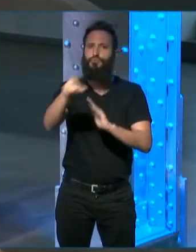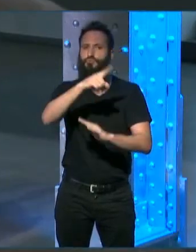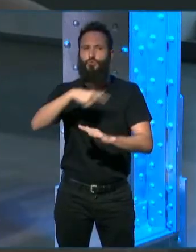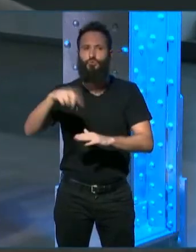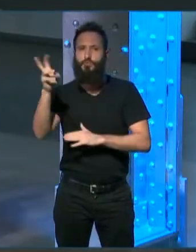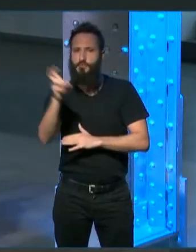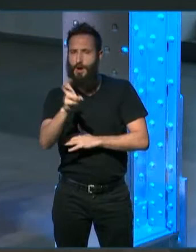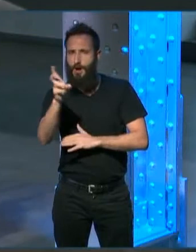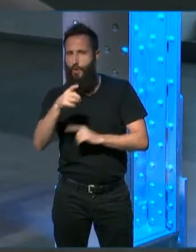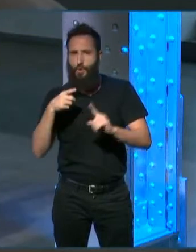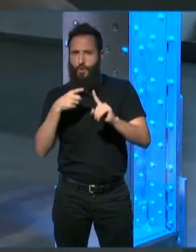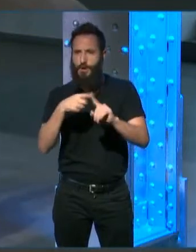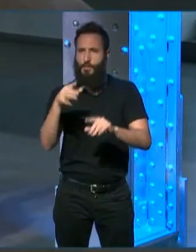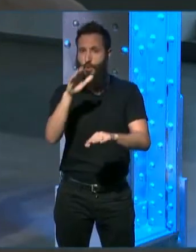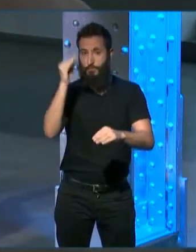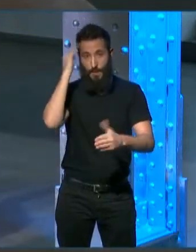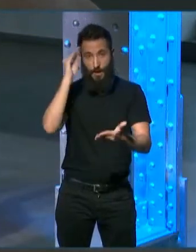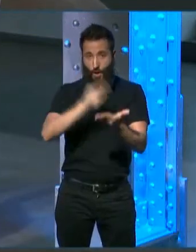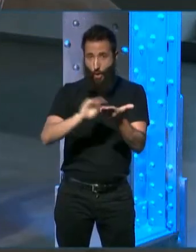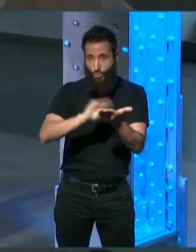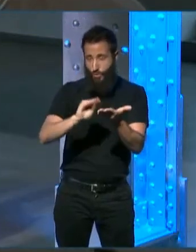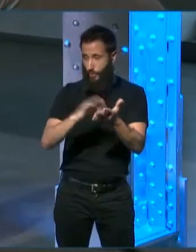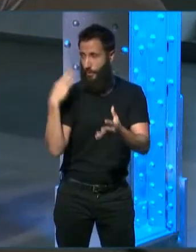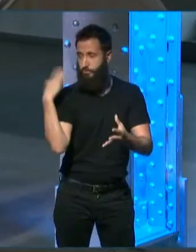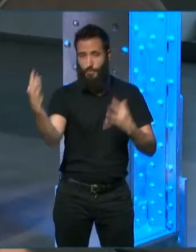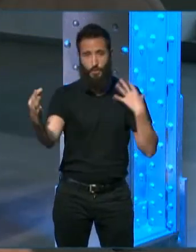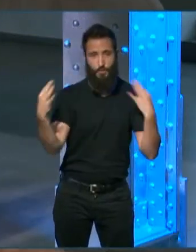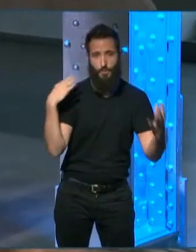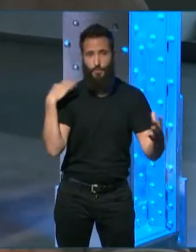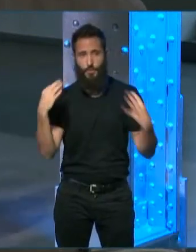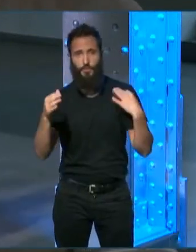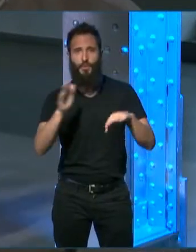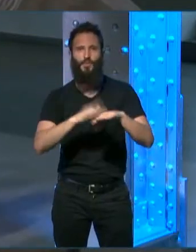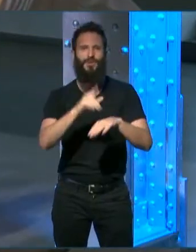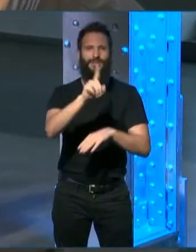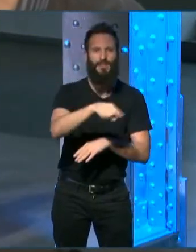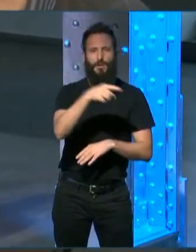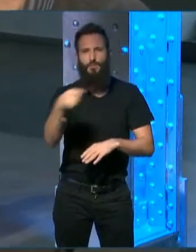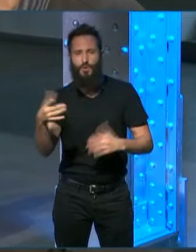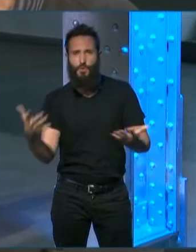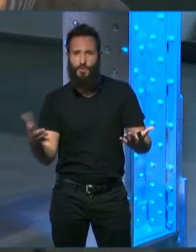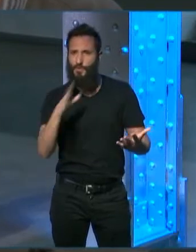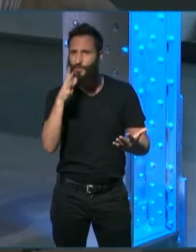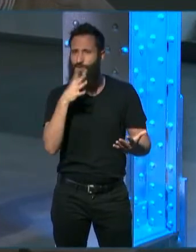utilizasteis para elegirnos a nosotros y a otros compañeros que no han venido aquí, que no están aquí y que aparecen en el documental, ¿no?